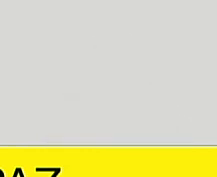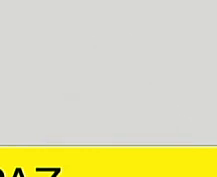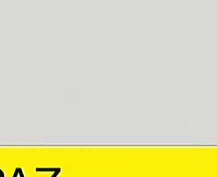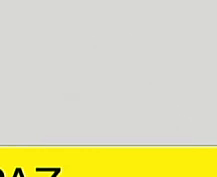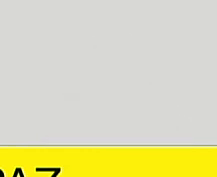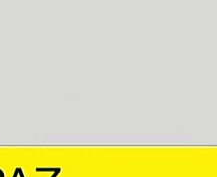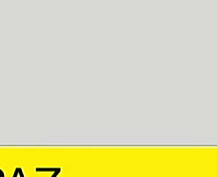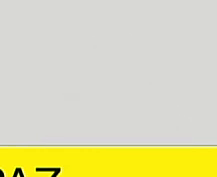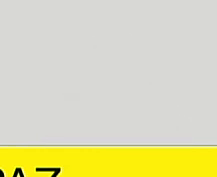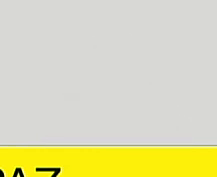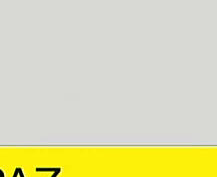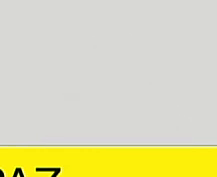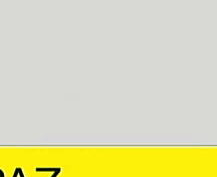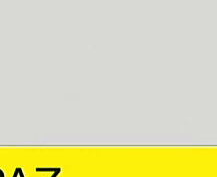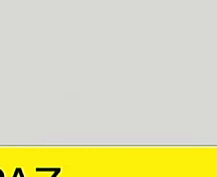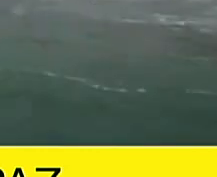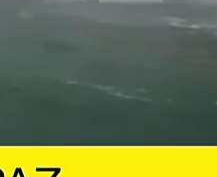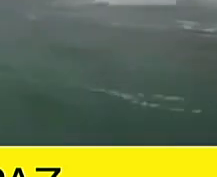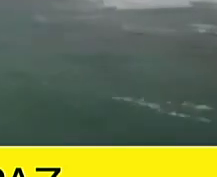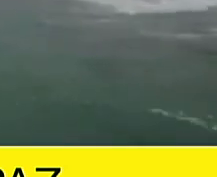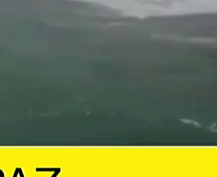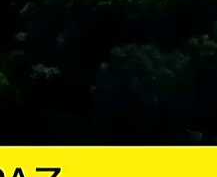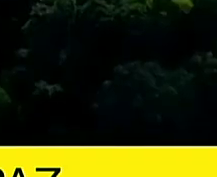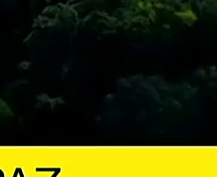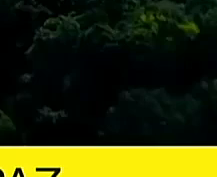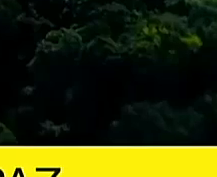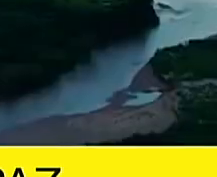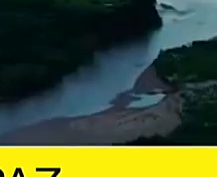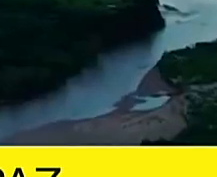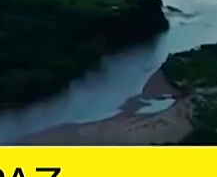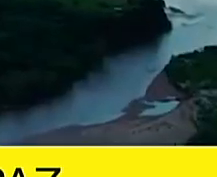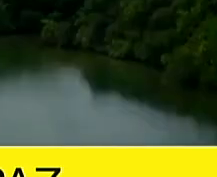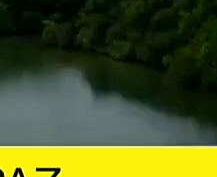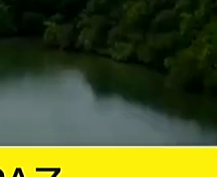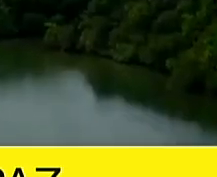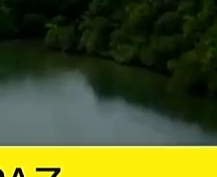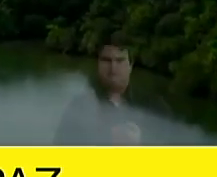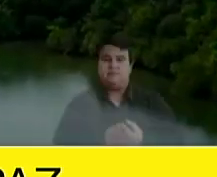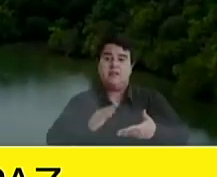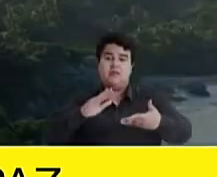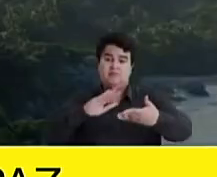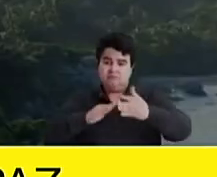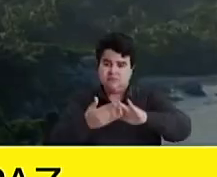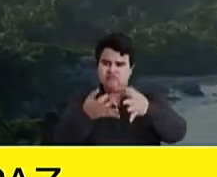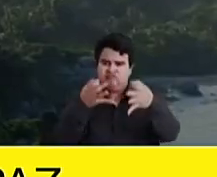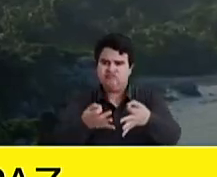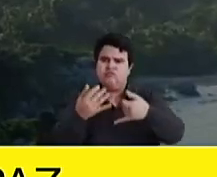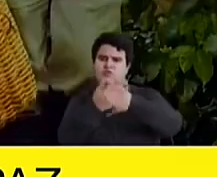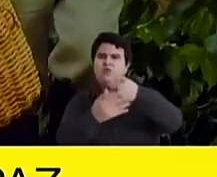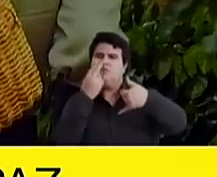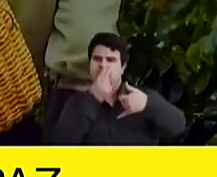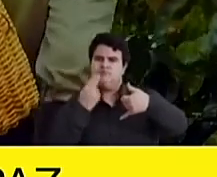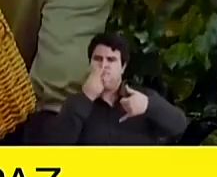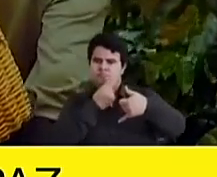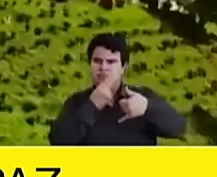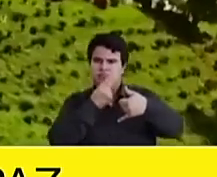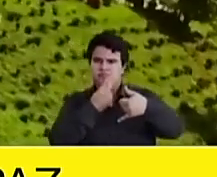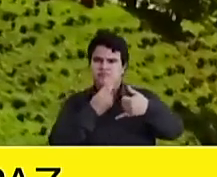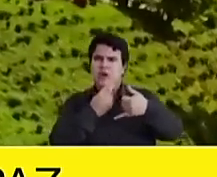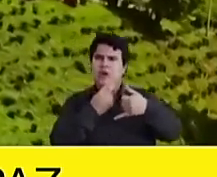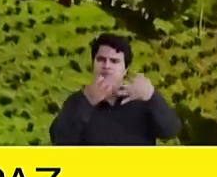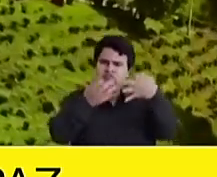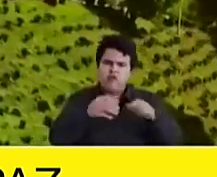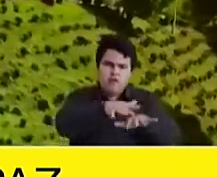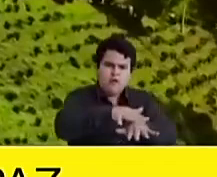a firmantes de la paz o personas que han sido víctimas del conflicto, que es lo que hemos llamado nosotros ahora los actores que construyen paz. Entonces es un proyecto muy,